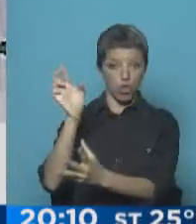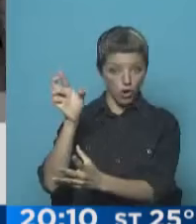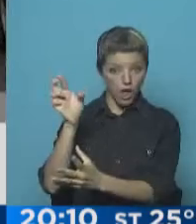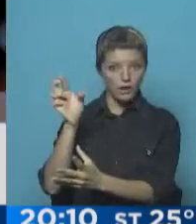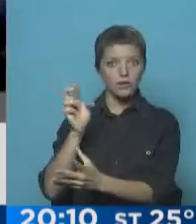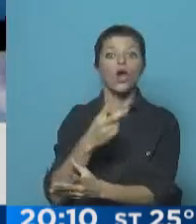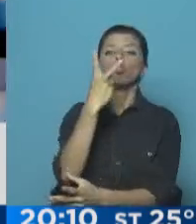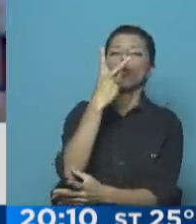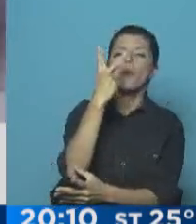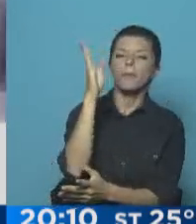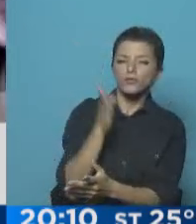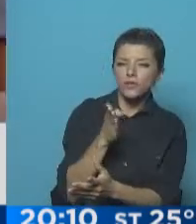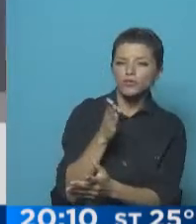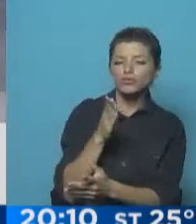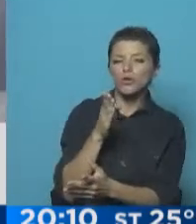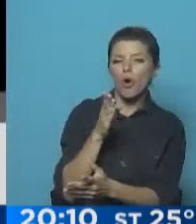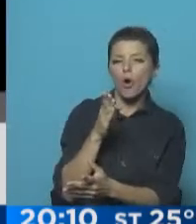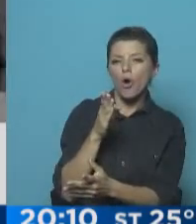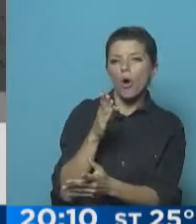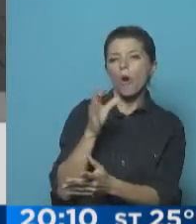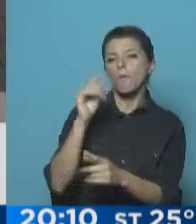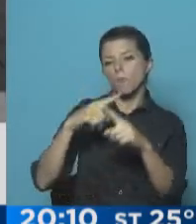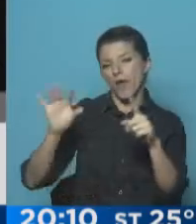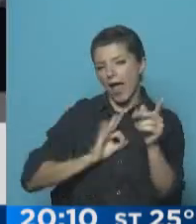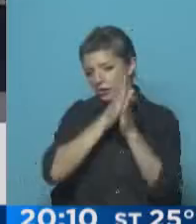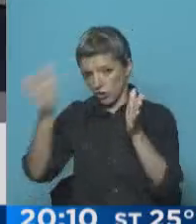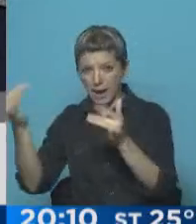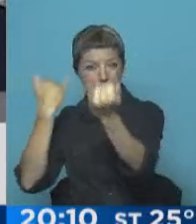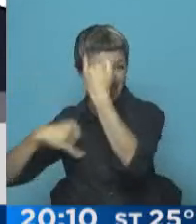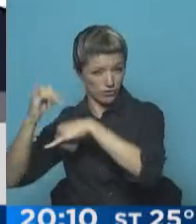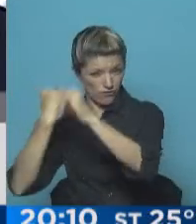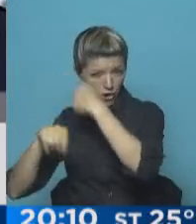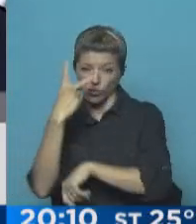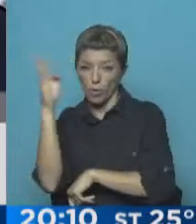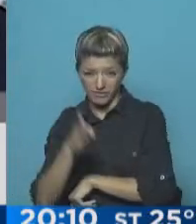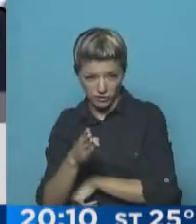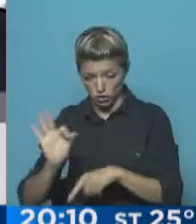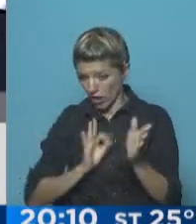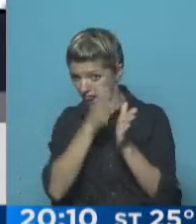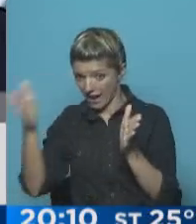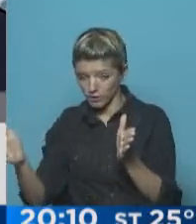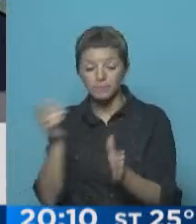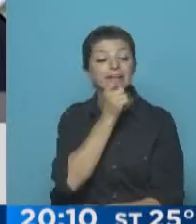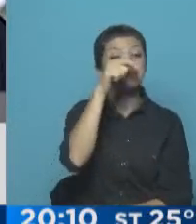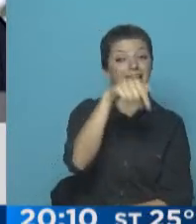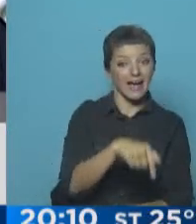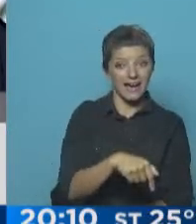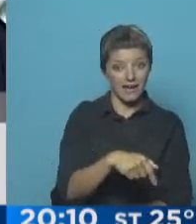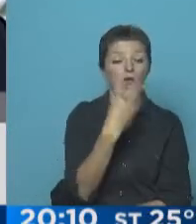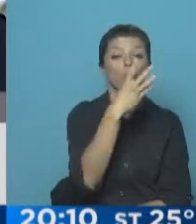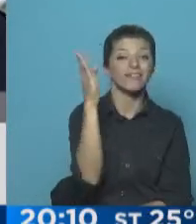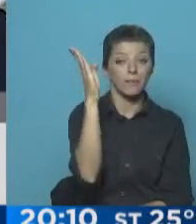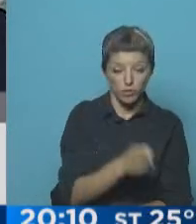un 2% anual, un plazo fijo. Si acá la tasa de interés es del